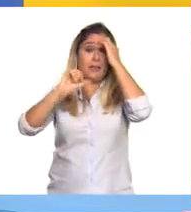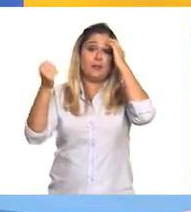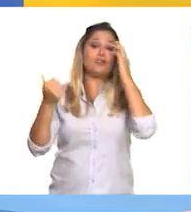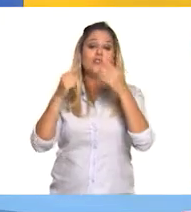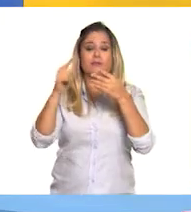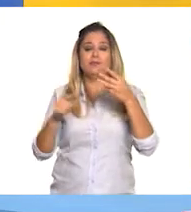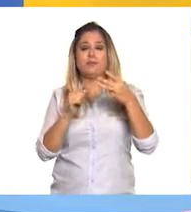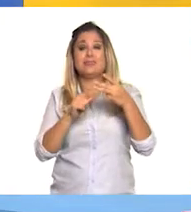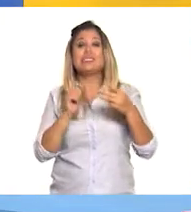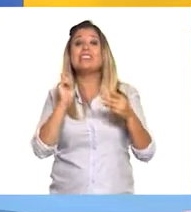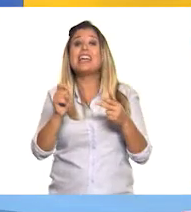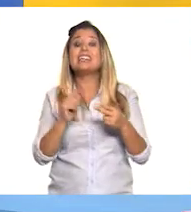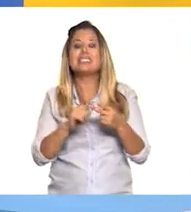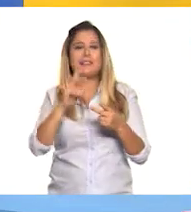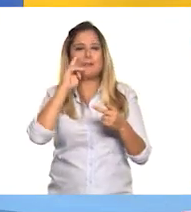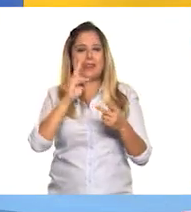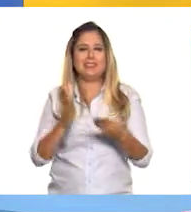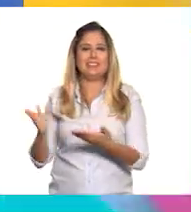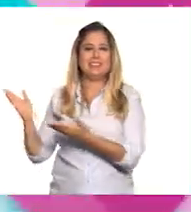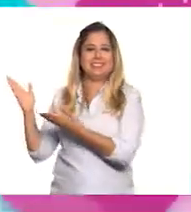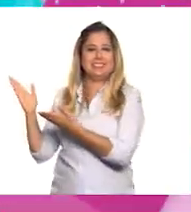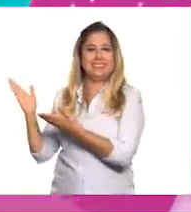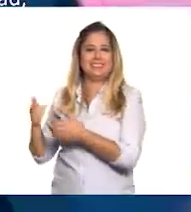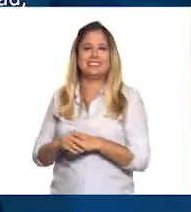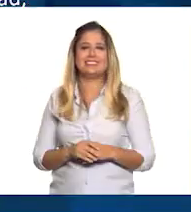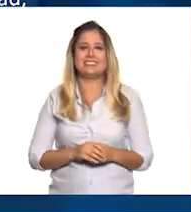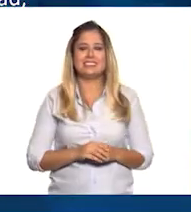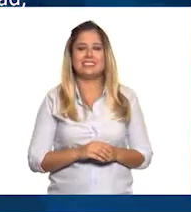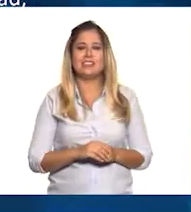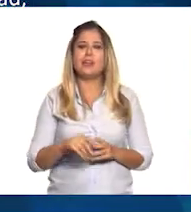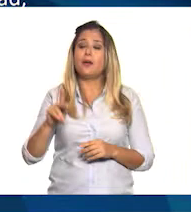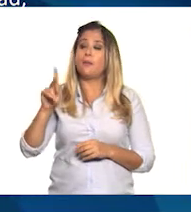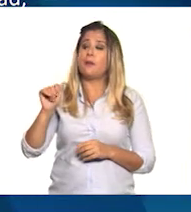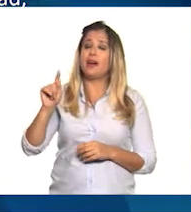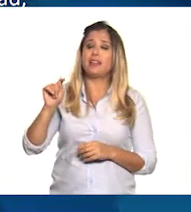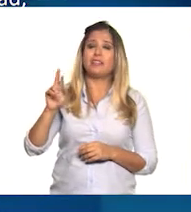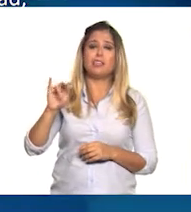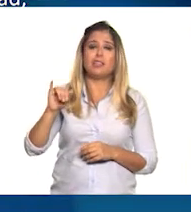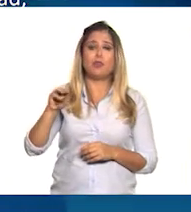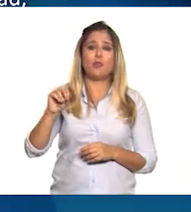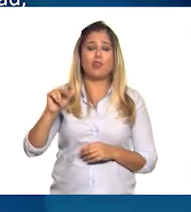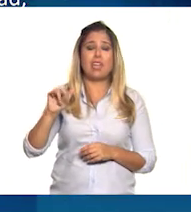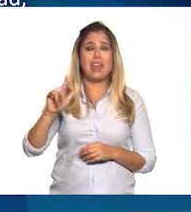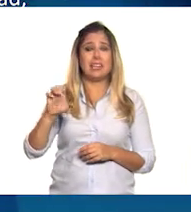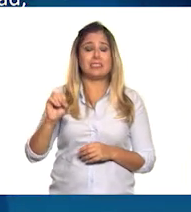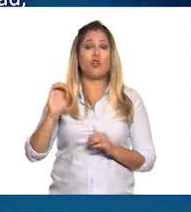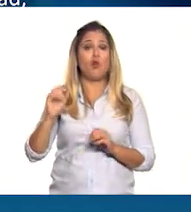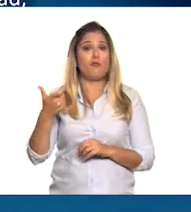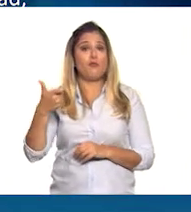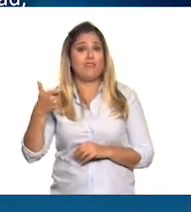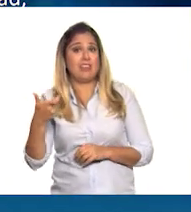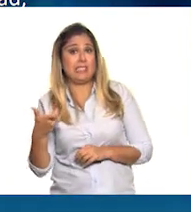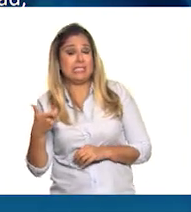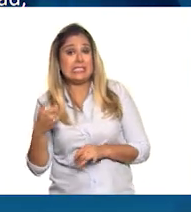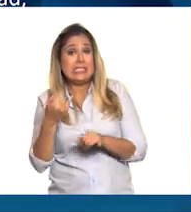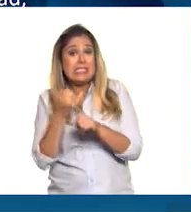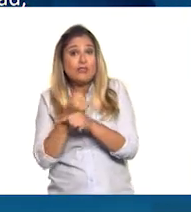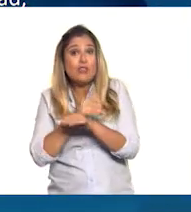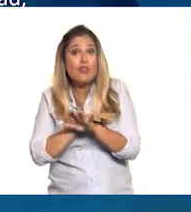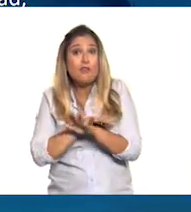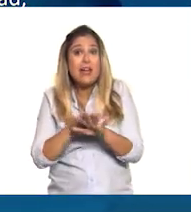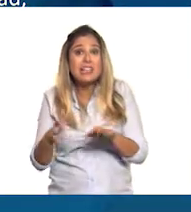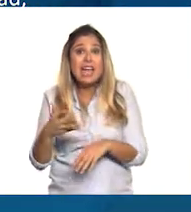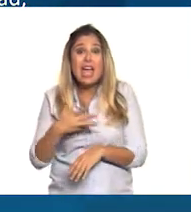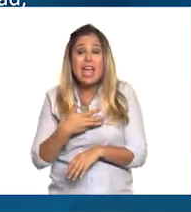categoría y esta es, vamos a verla. Datos patrimoniales o financieros. Es la información sobre la